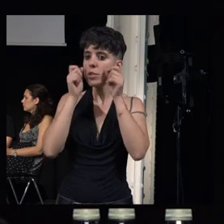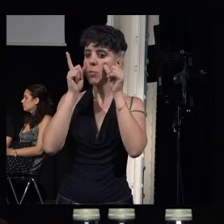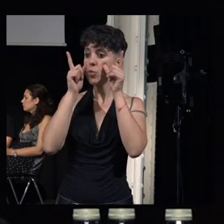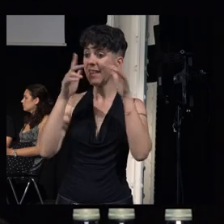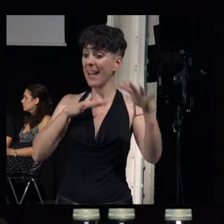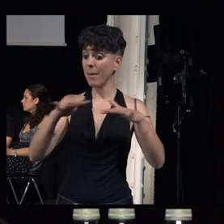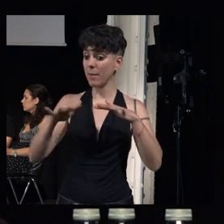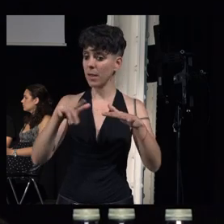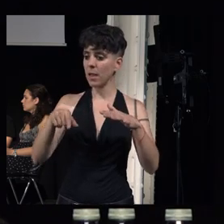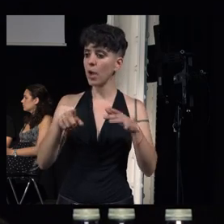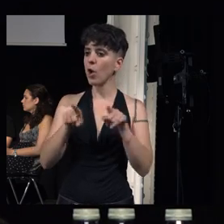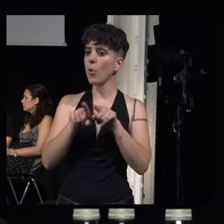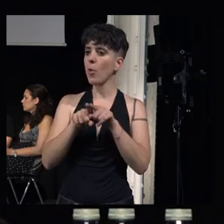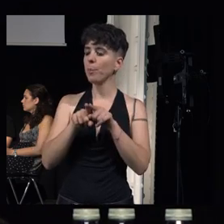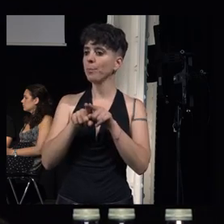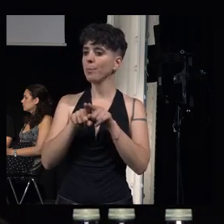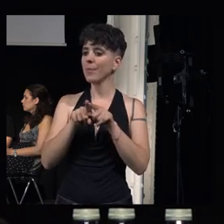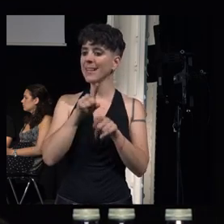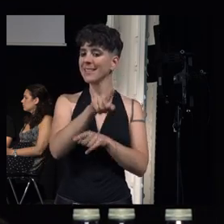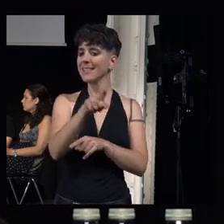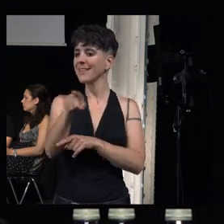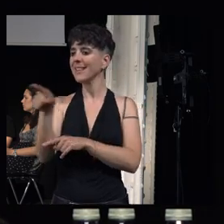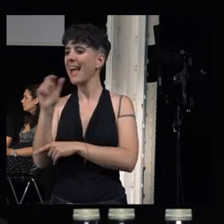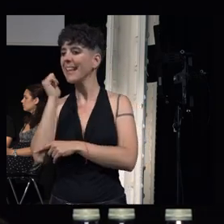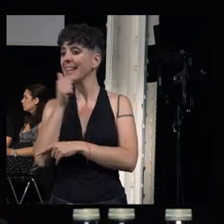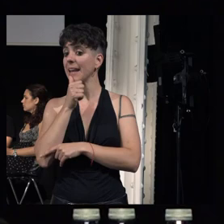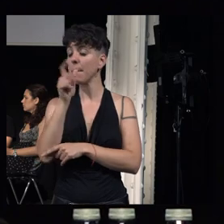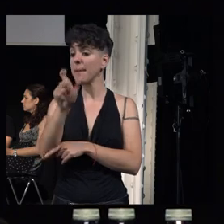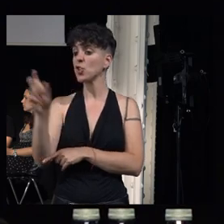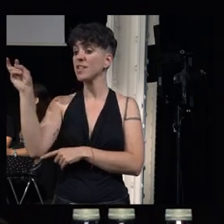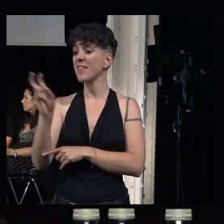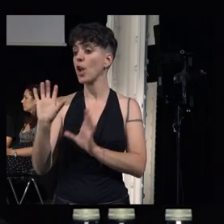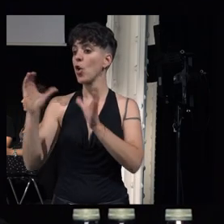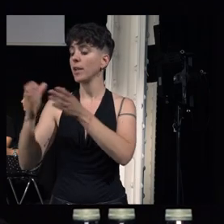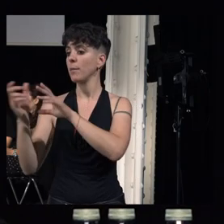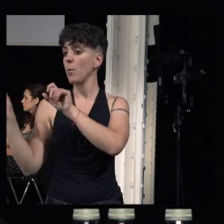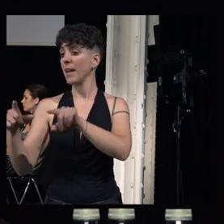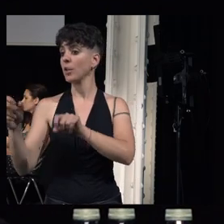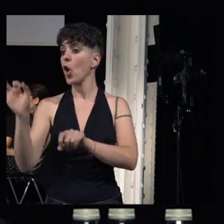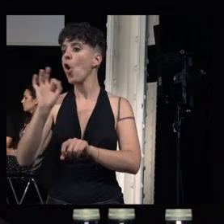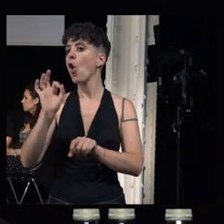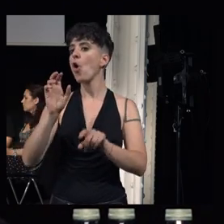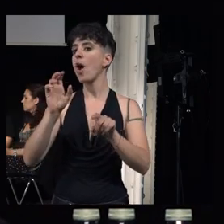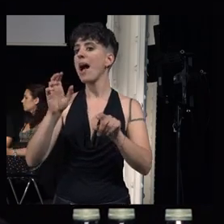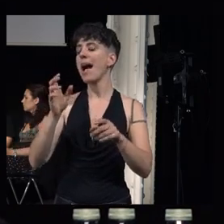está señalando, en particular a la gente proveniente del colectivo migrante o bien a determinadas religiones,